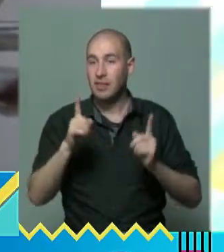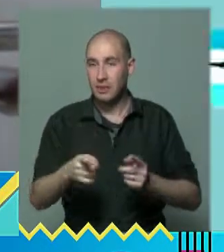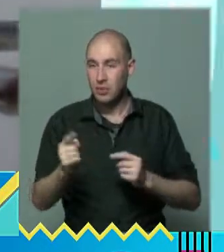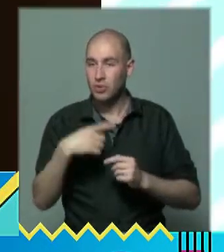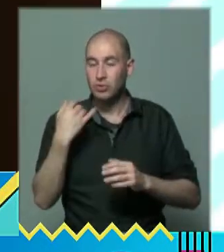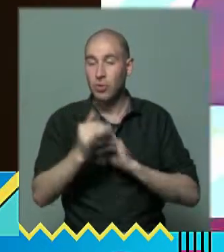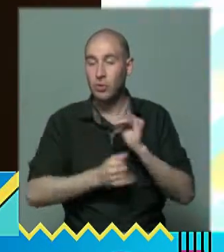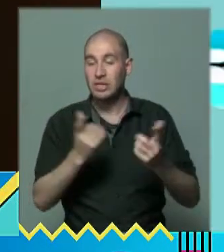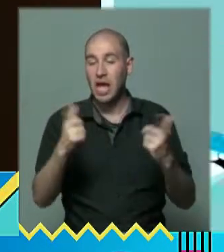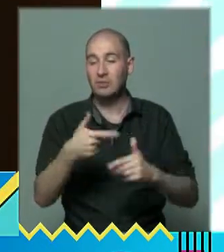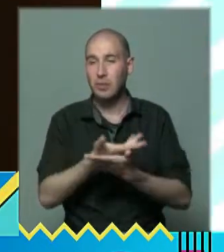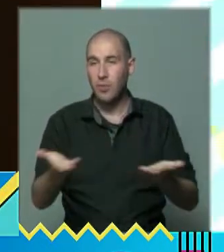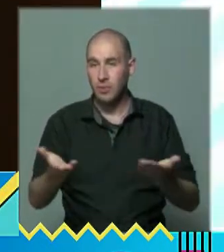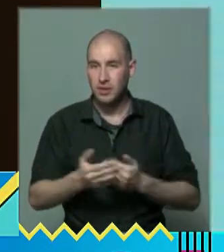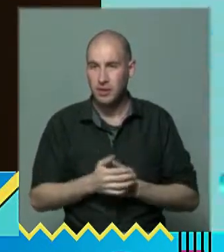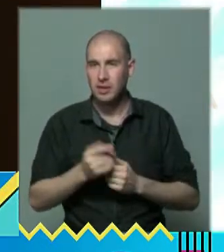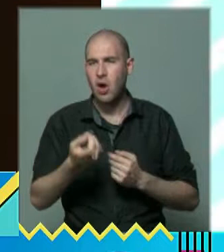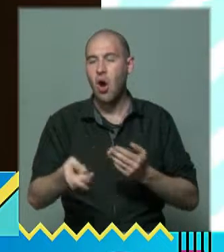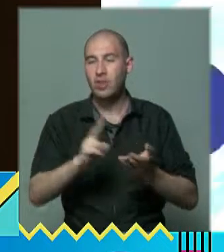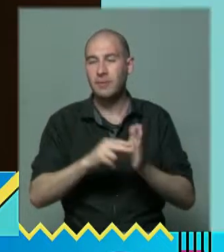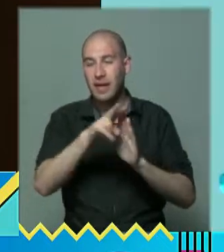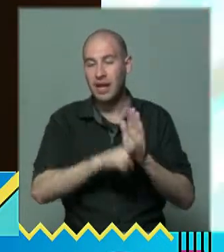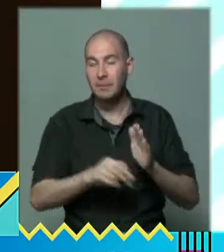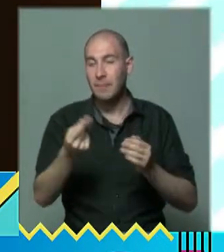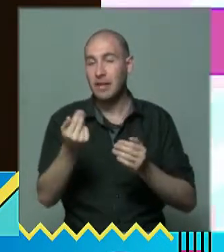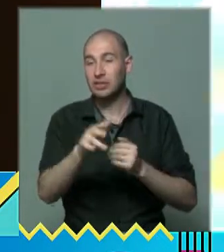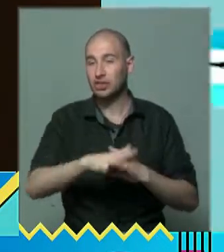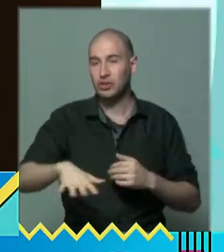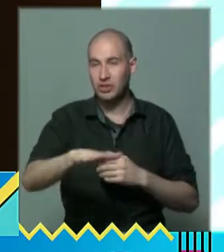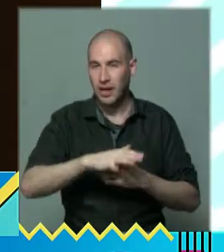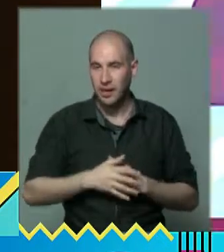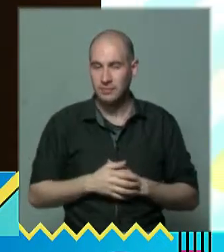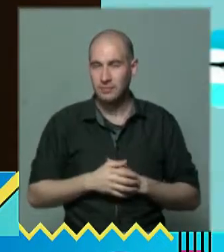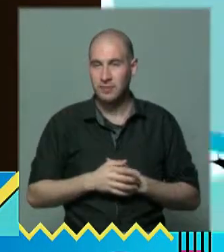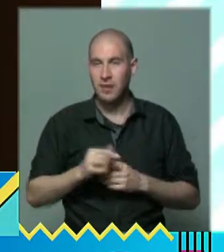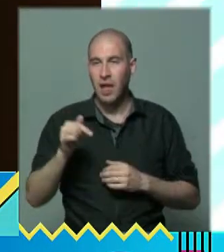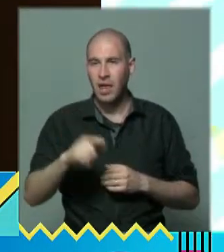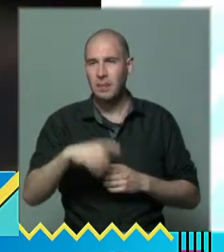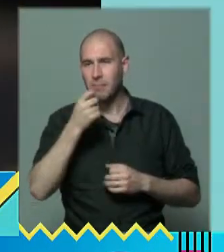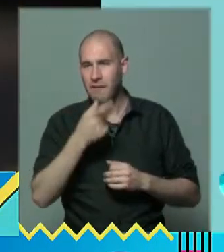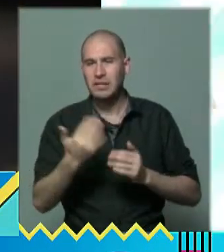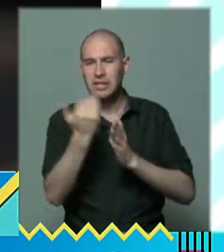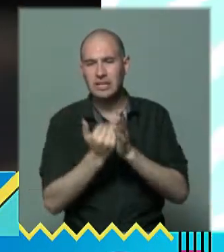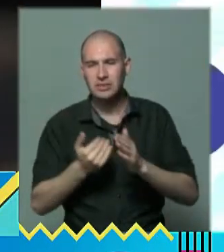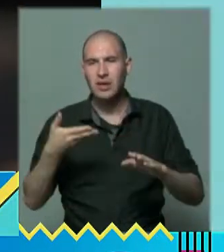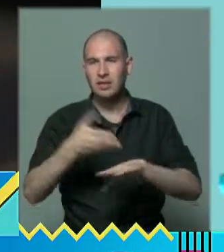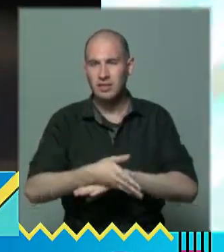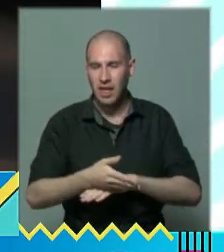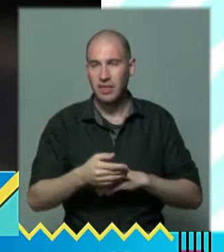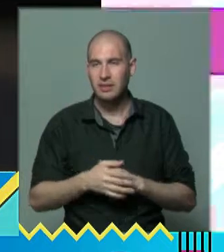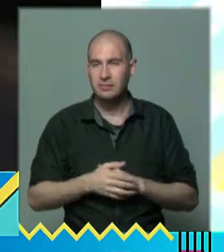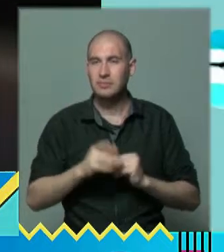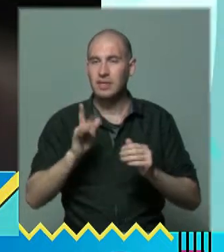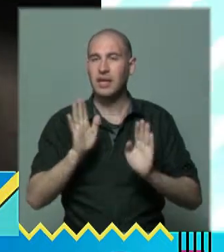nosotros planteamos en la audiencia pública, que es rever el régimen de tarifa social. Se deben flexibilizar los requisitos de ingreso y